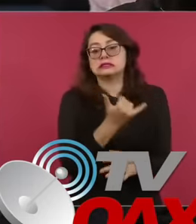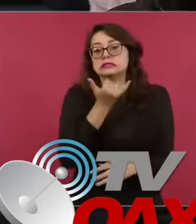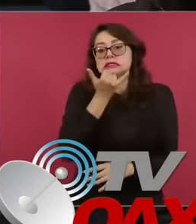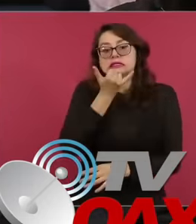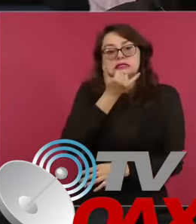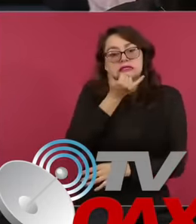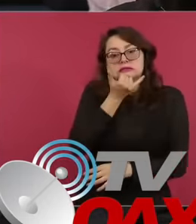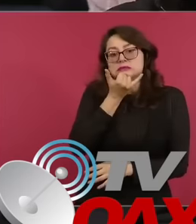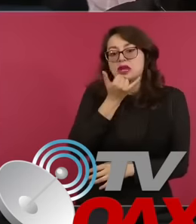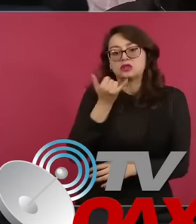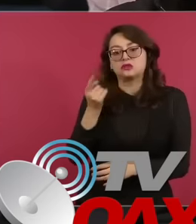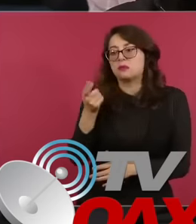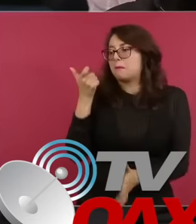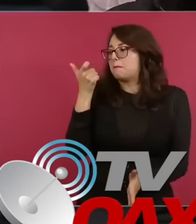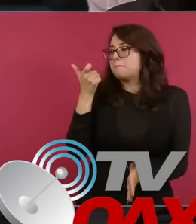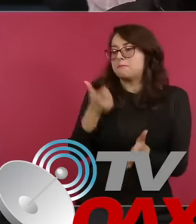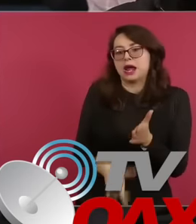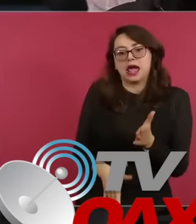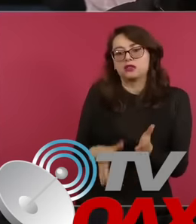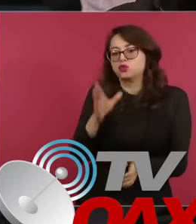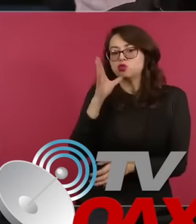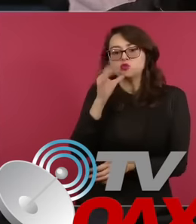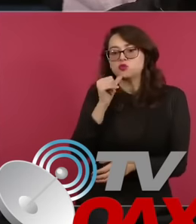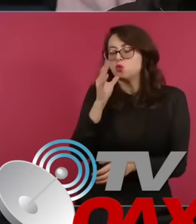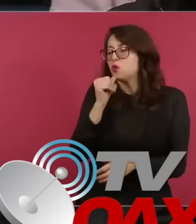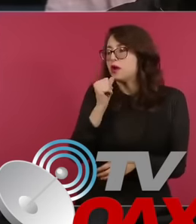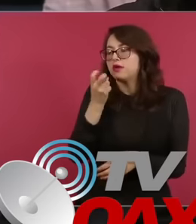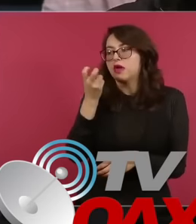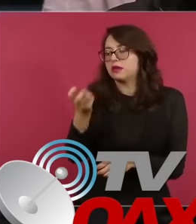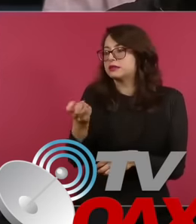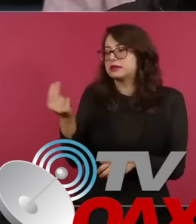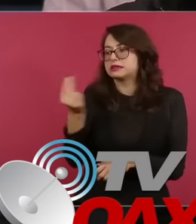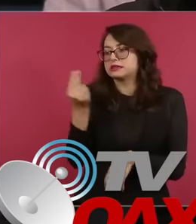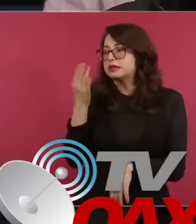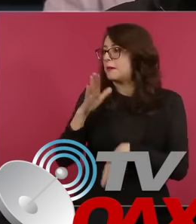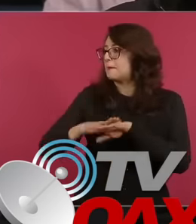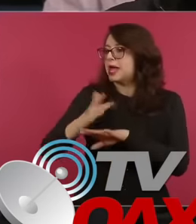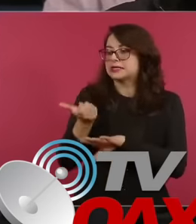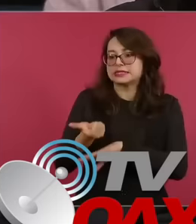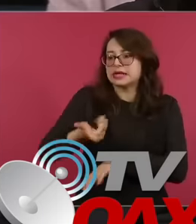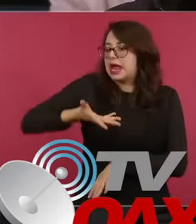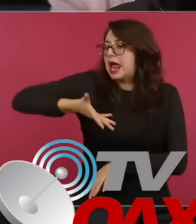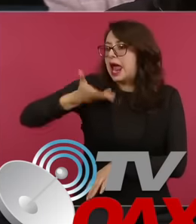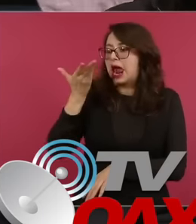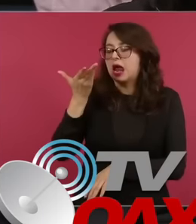términos monetarios, ¿el gobierno subrogaría, el gobierno en este matiz